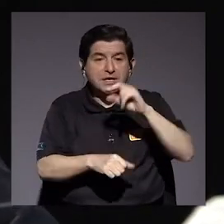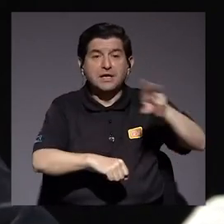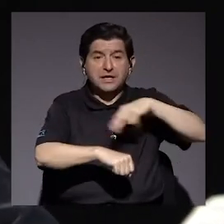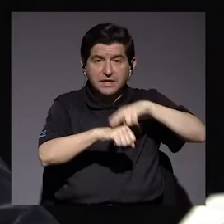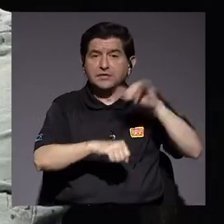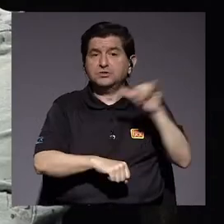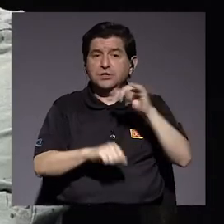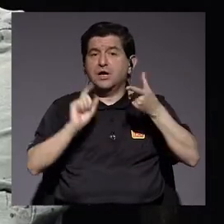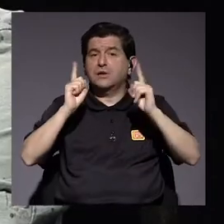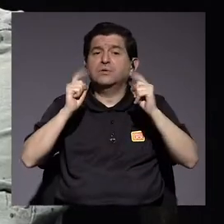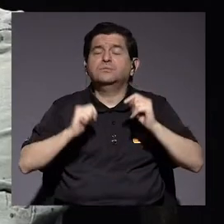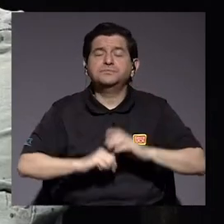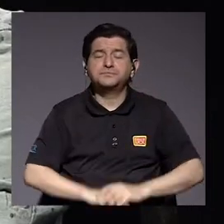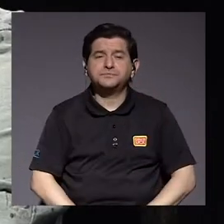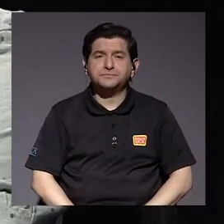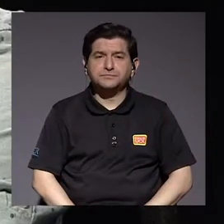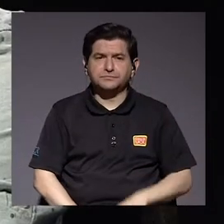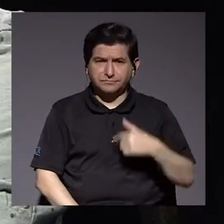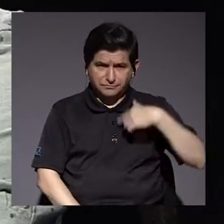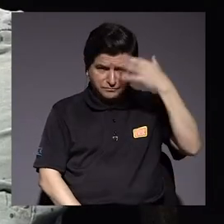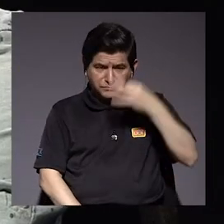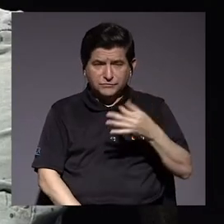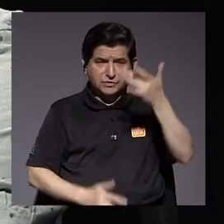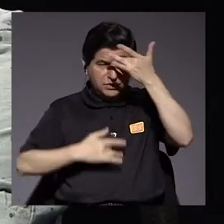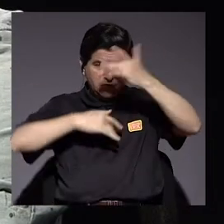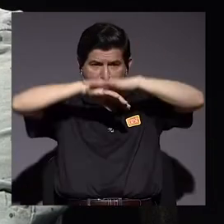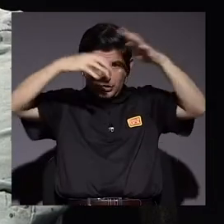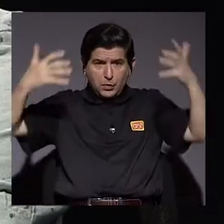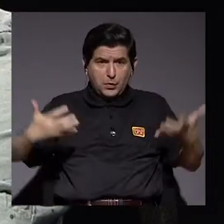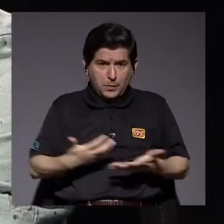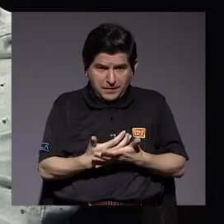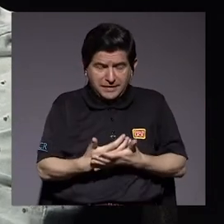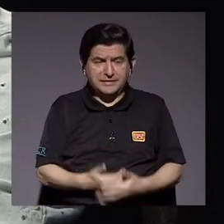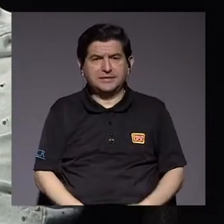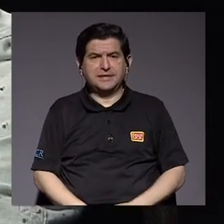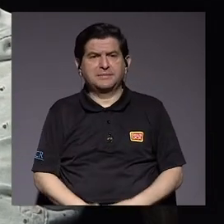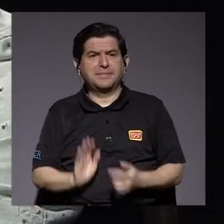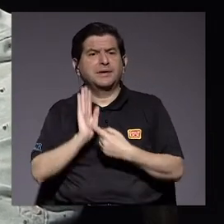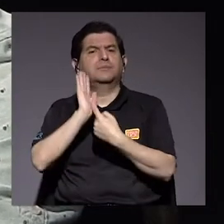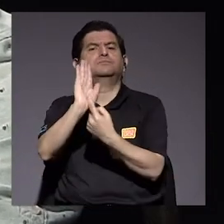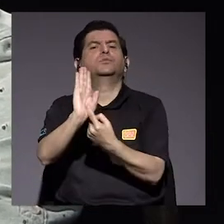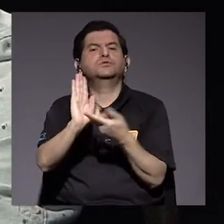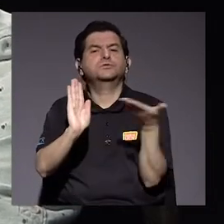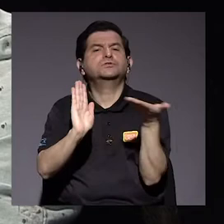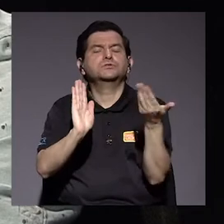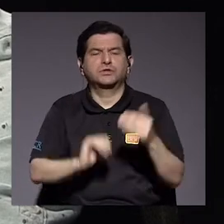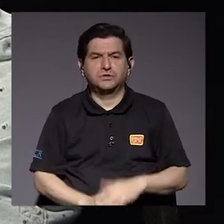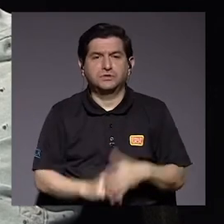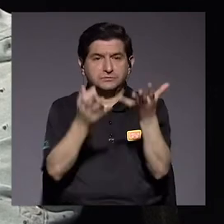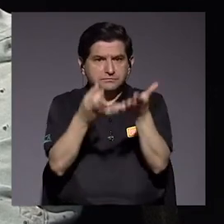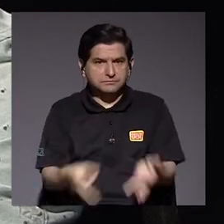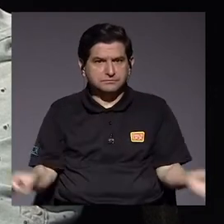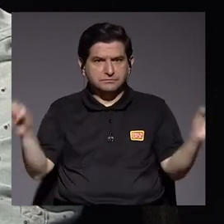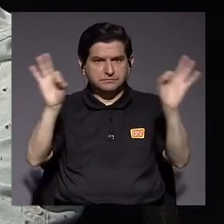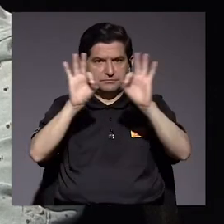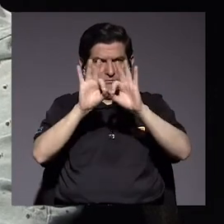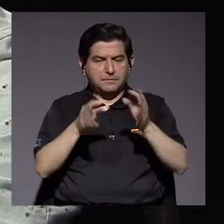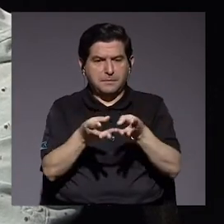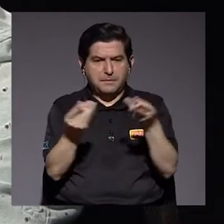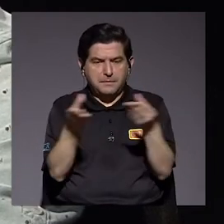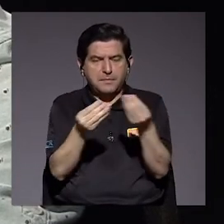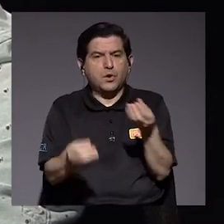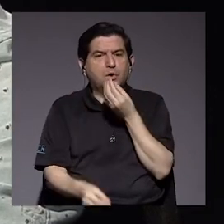por supuesto? Sí, bueno, yo creo que la pandemia lo que ha puesto en la palestra es, bueno, la importancia de los